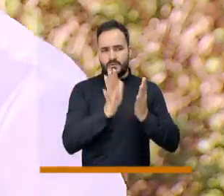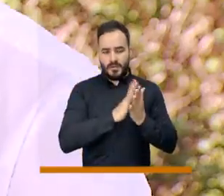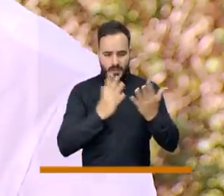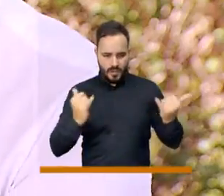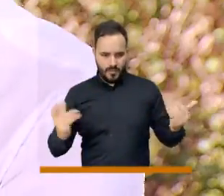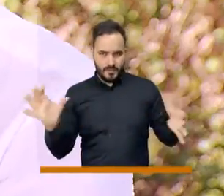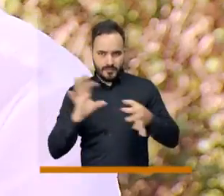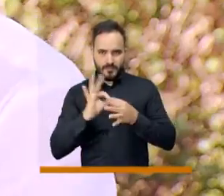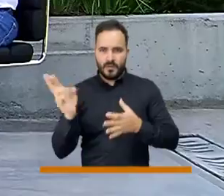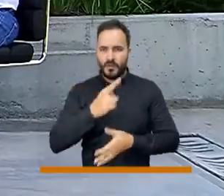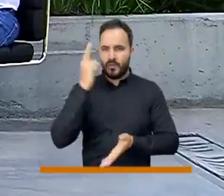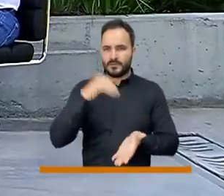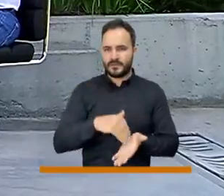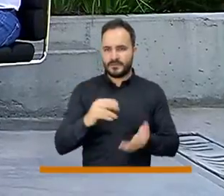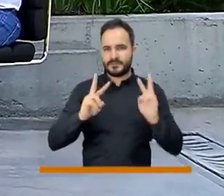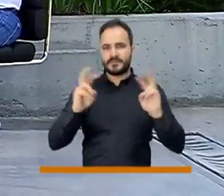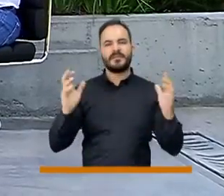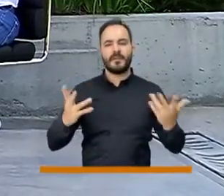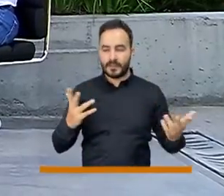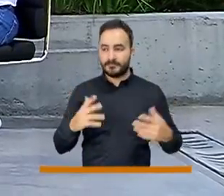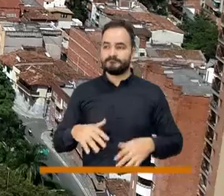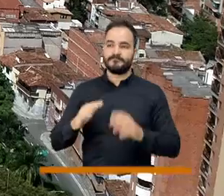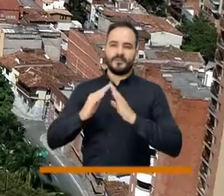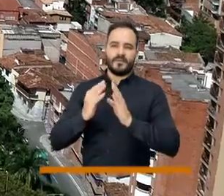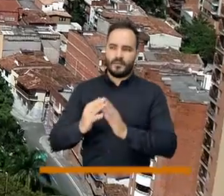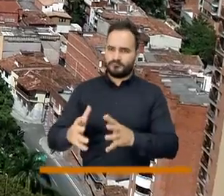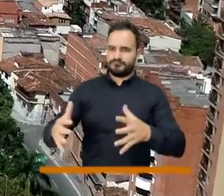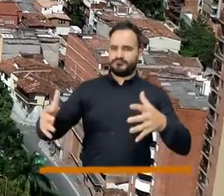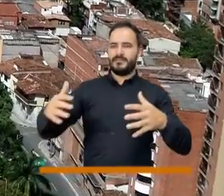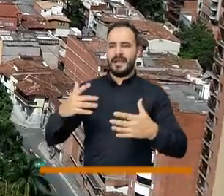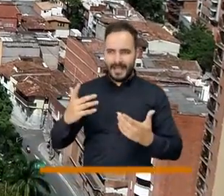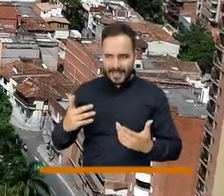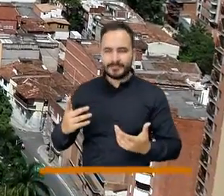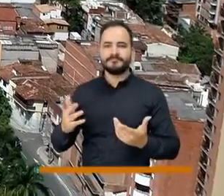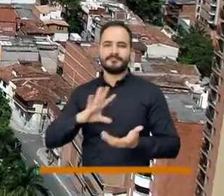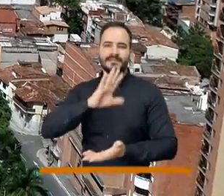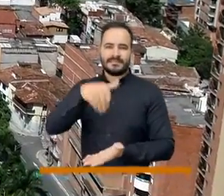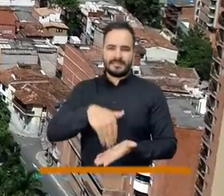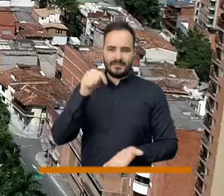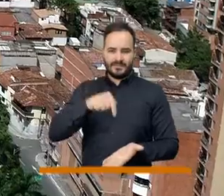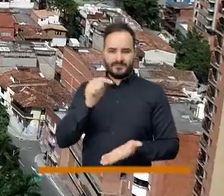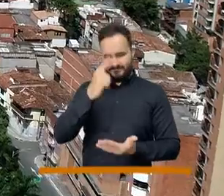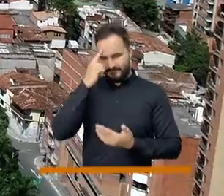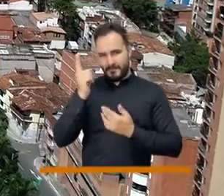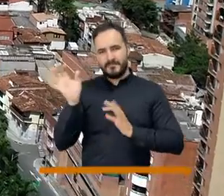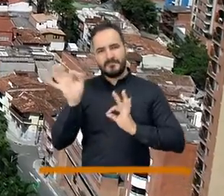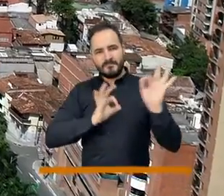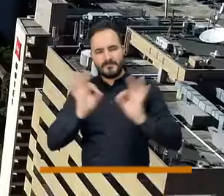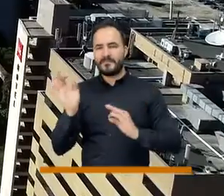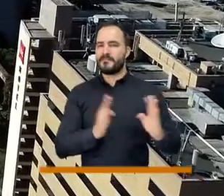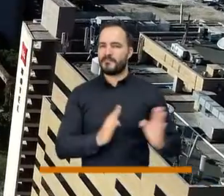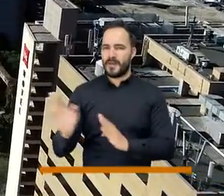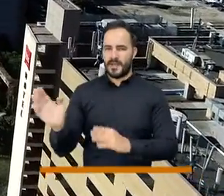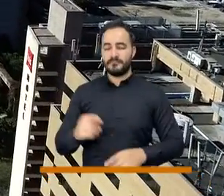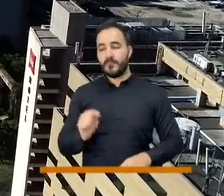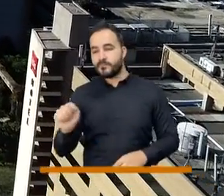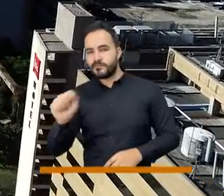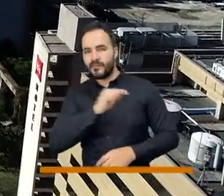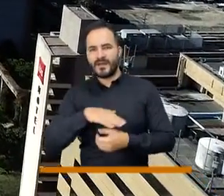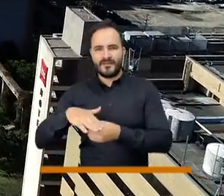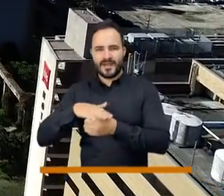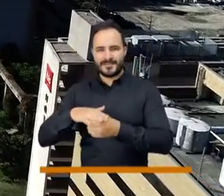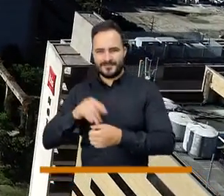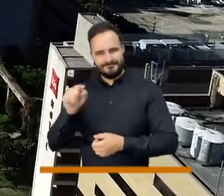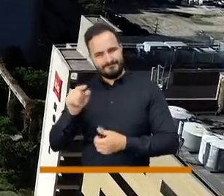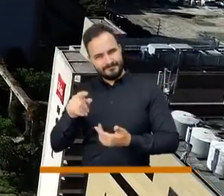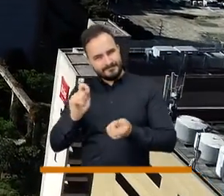planteado muchas veces y aquí lo acaba de plantear, centralidades urbanas, es decir, nuestro centro urbano, el centro de Medellín. Si se